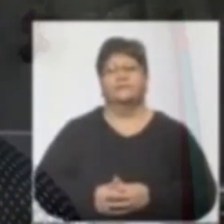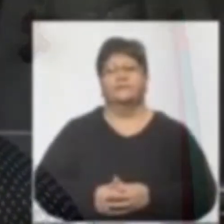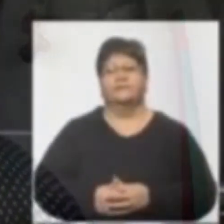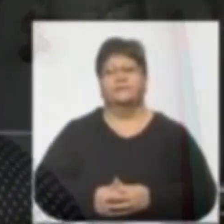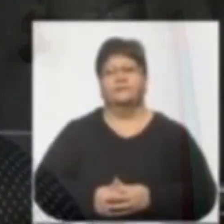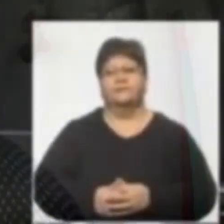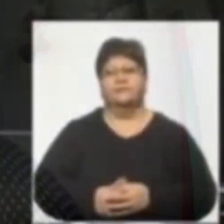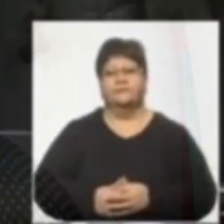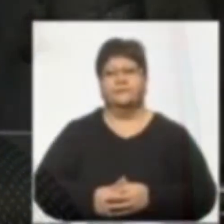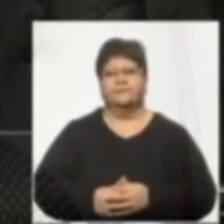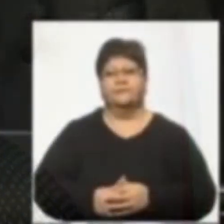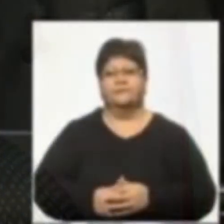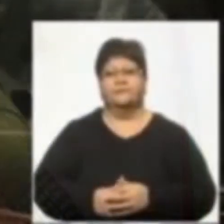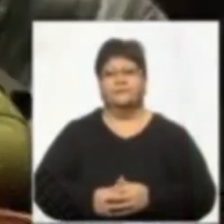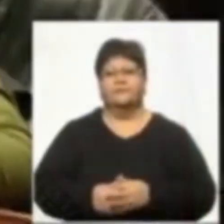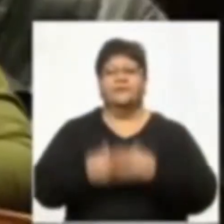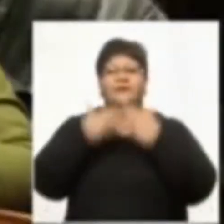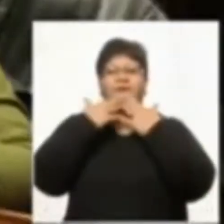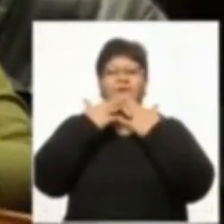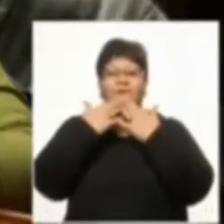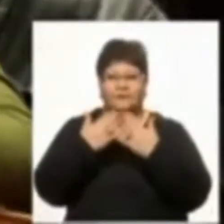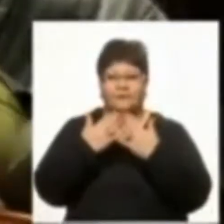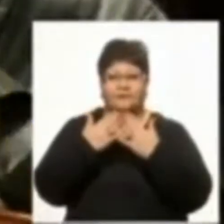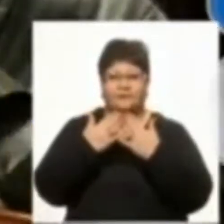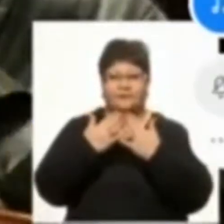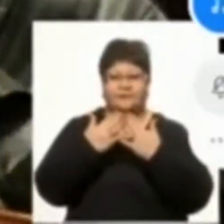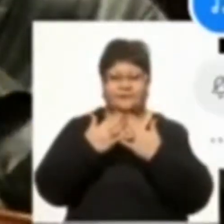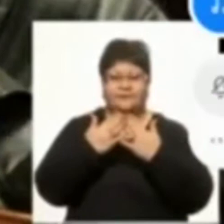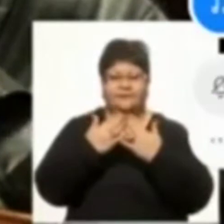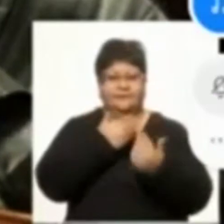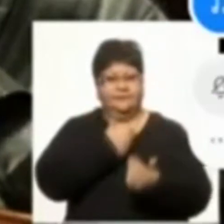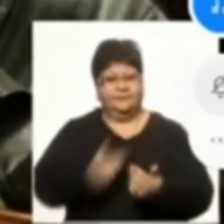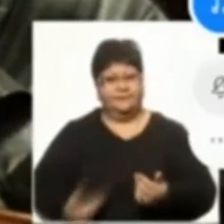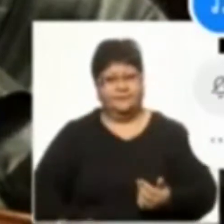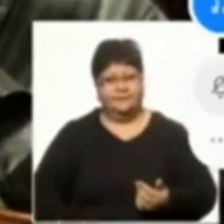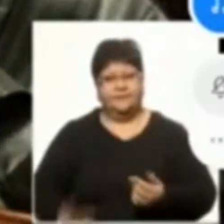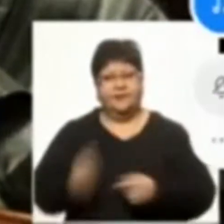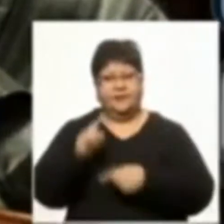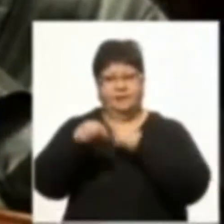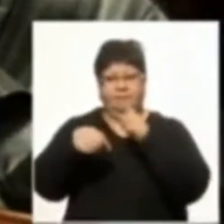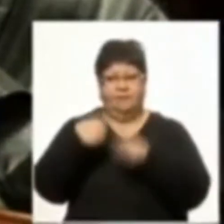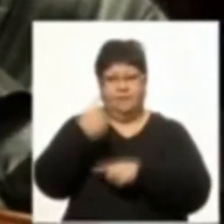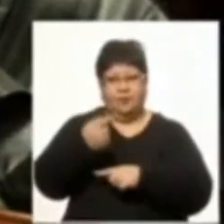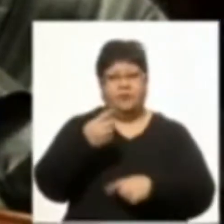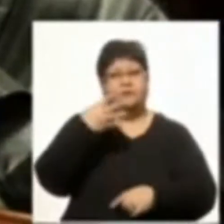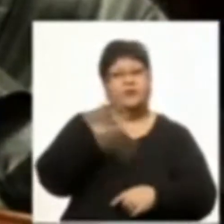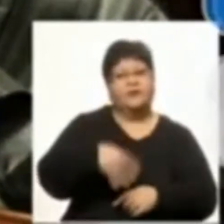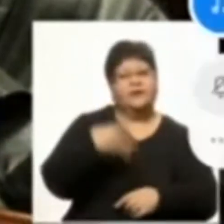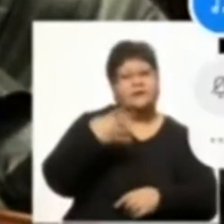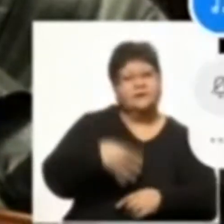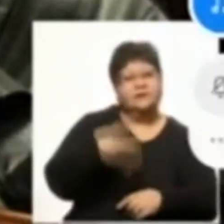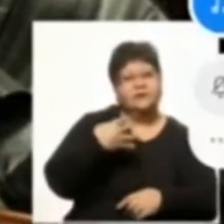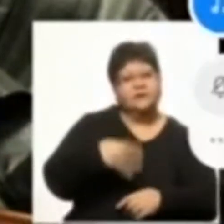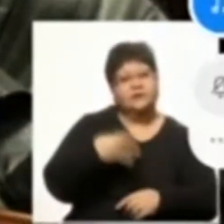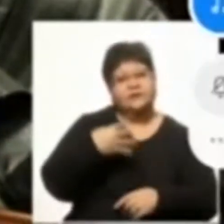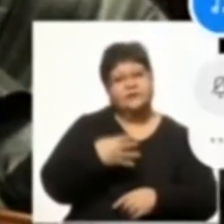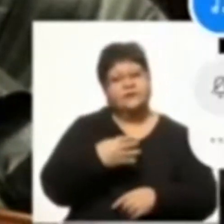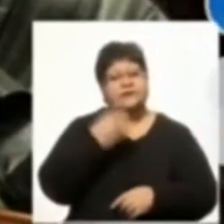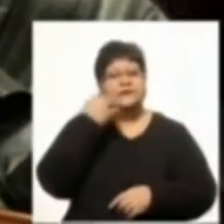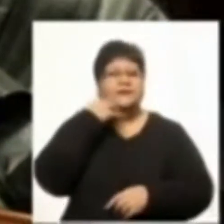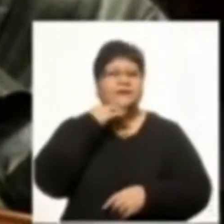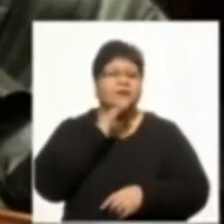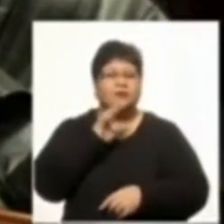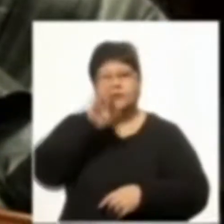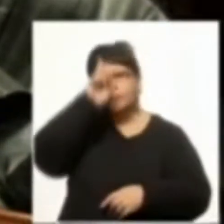No me pasó solo con ella, me pasó también con gente que vino de Alemania, que quería hacer una película. Y yo me negué sistemáticamente a